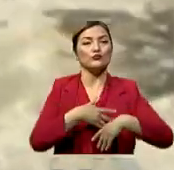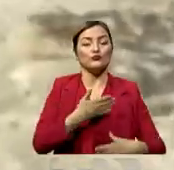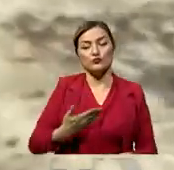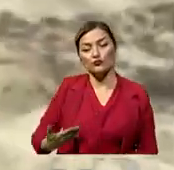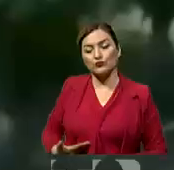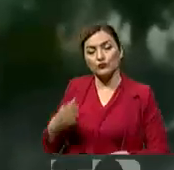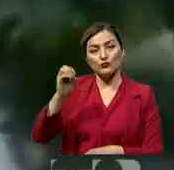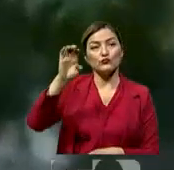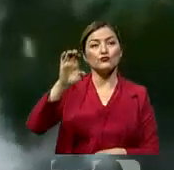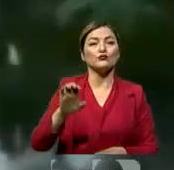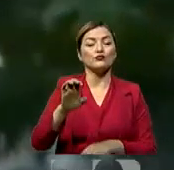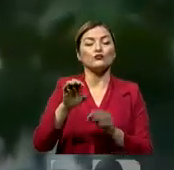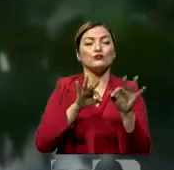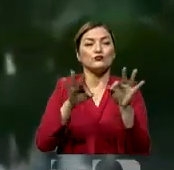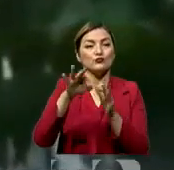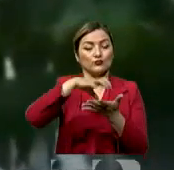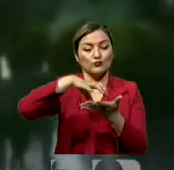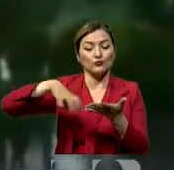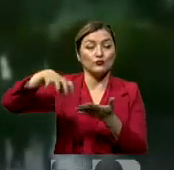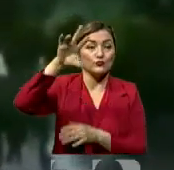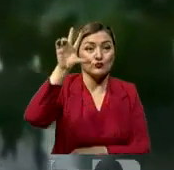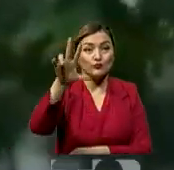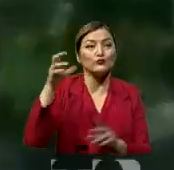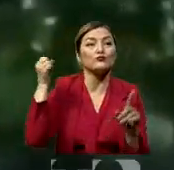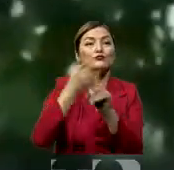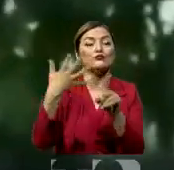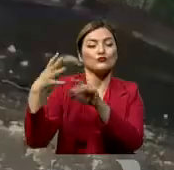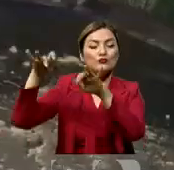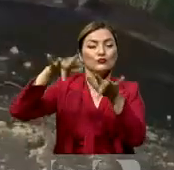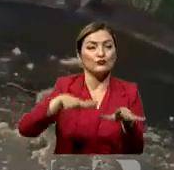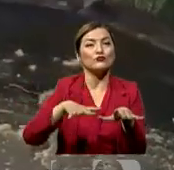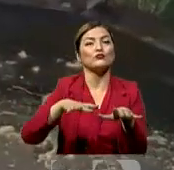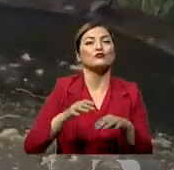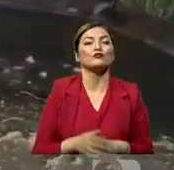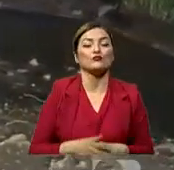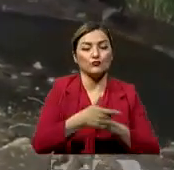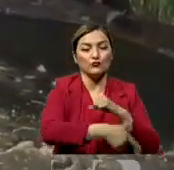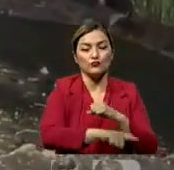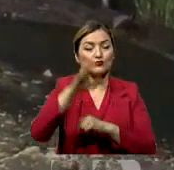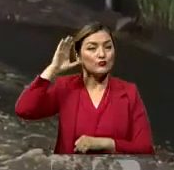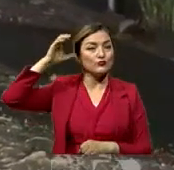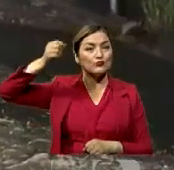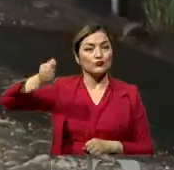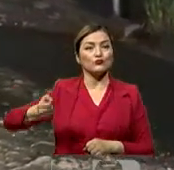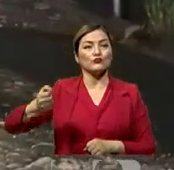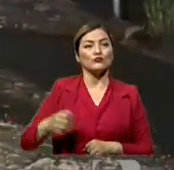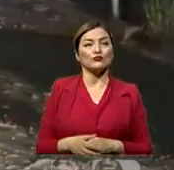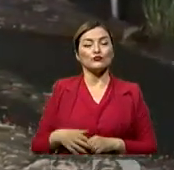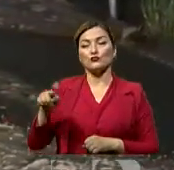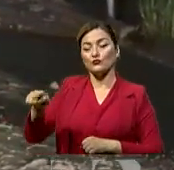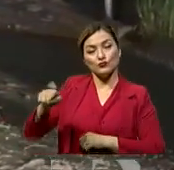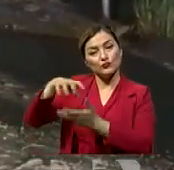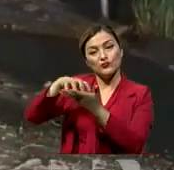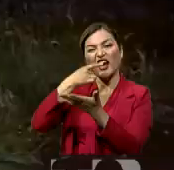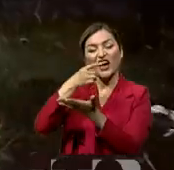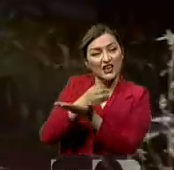Nacional detalla que 3 provincias son las más golpeadas, empezando por la vía que conecta las ciudades de Loja y Cuenca. También está la provincia del